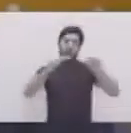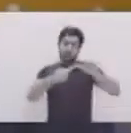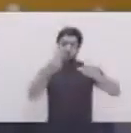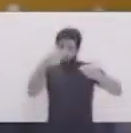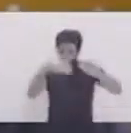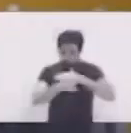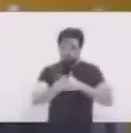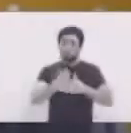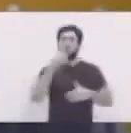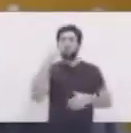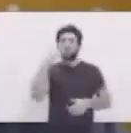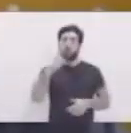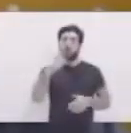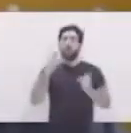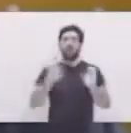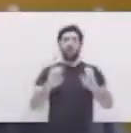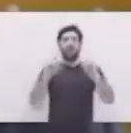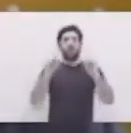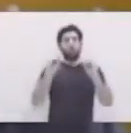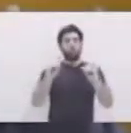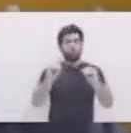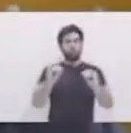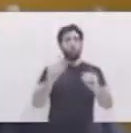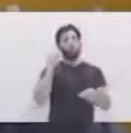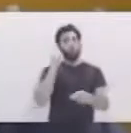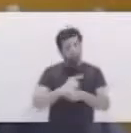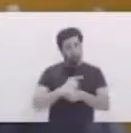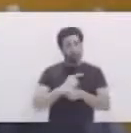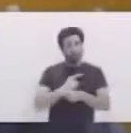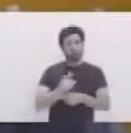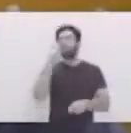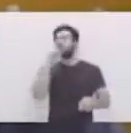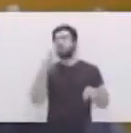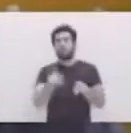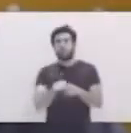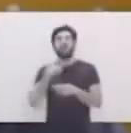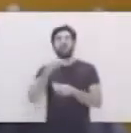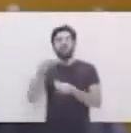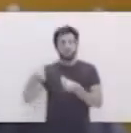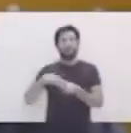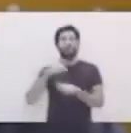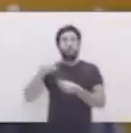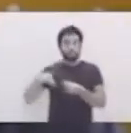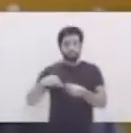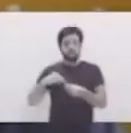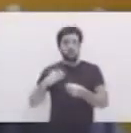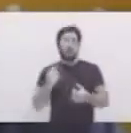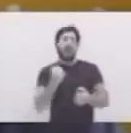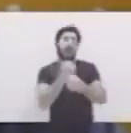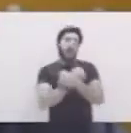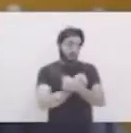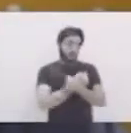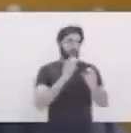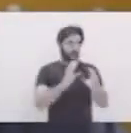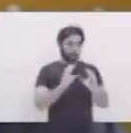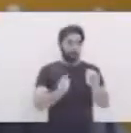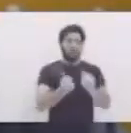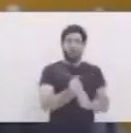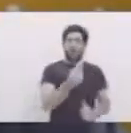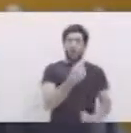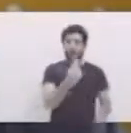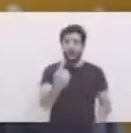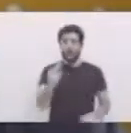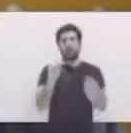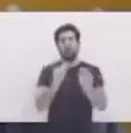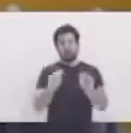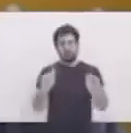acceso a una educación adecuada, a tener una familia que ame y proteja a cada